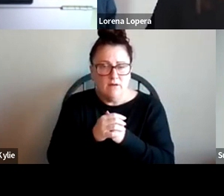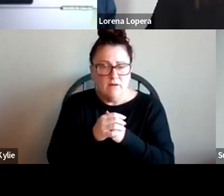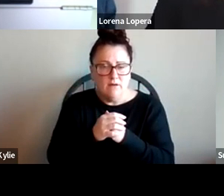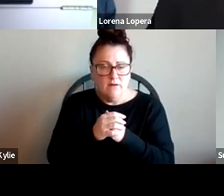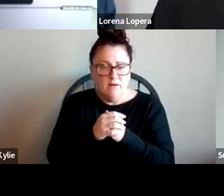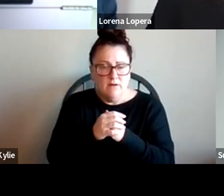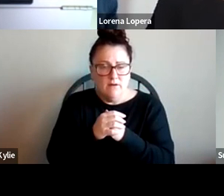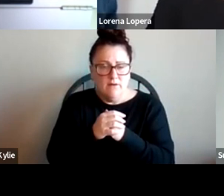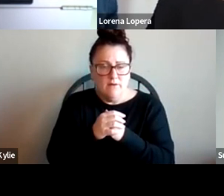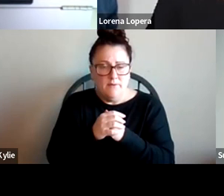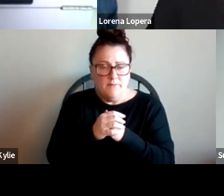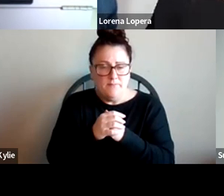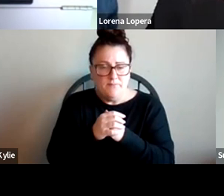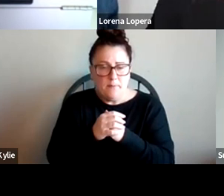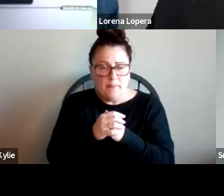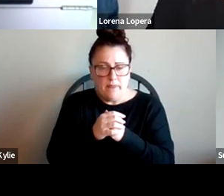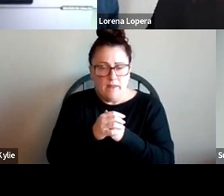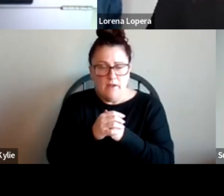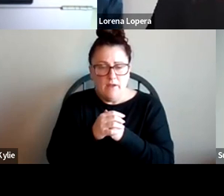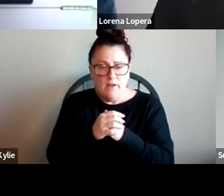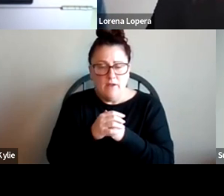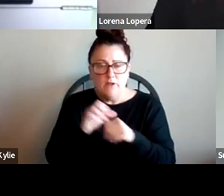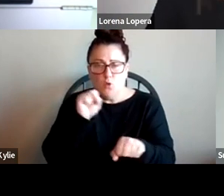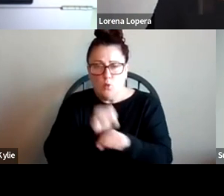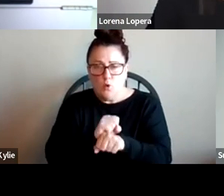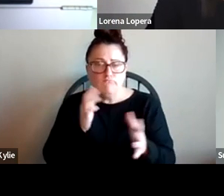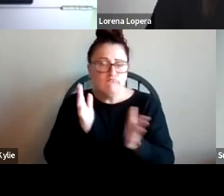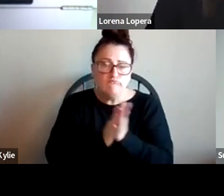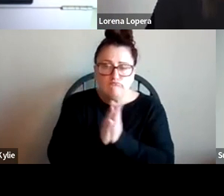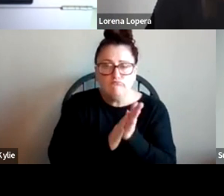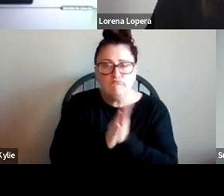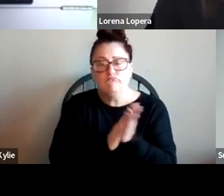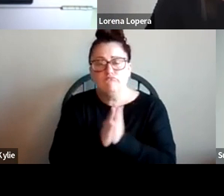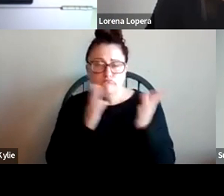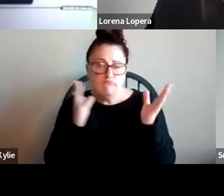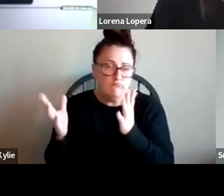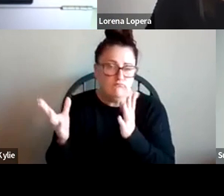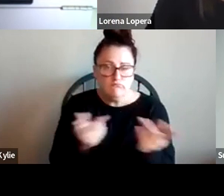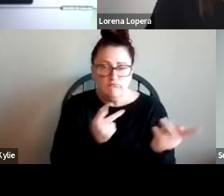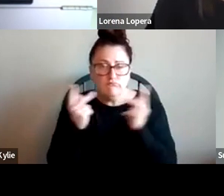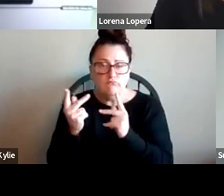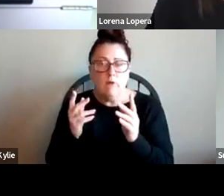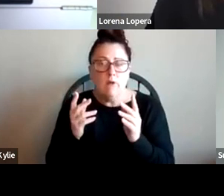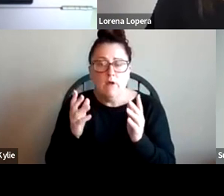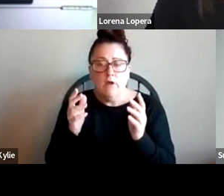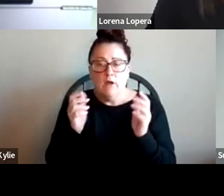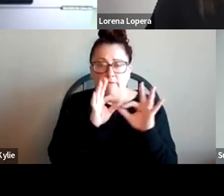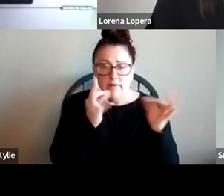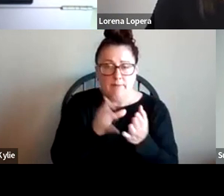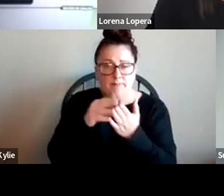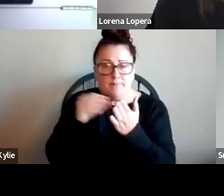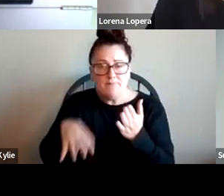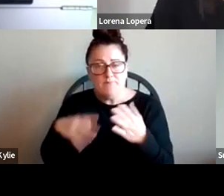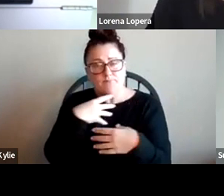Que trabaje con entusiasmo de incluir a los estudiantes y sus familias, o sea, crear juntas estratégicas con